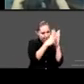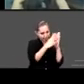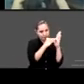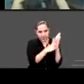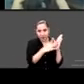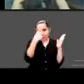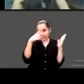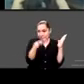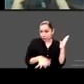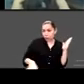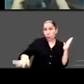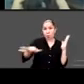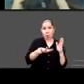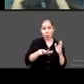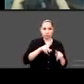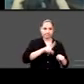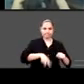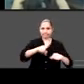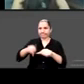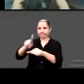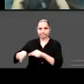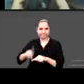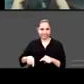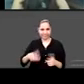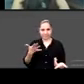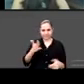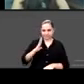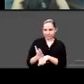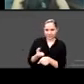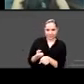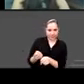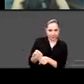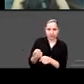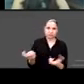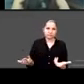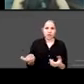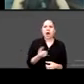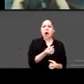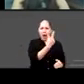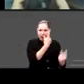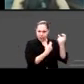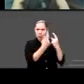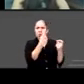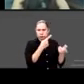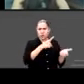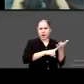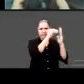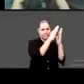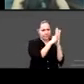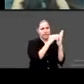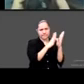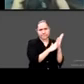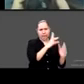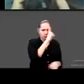tenemos 21 códigos civiles o familiares que ya establecen alguna prohibición, aunque hay que revisar si es para todas las personas